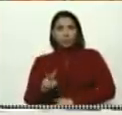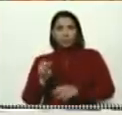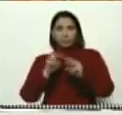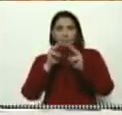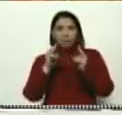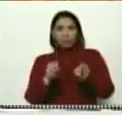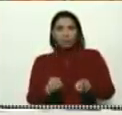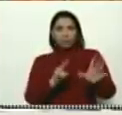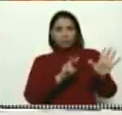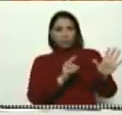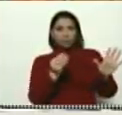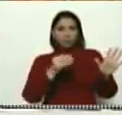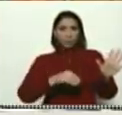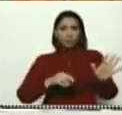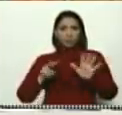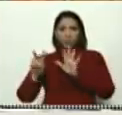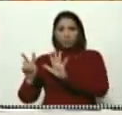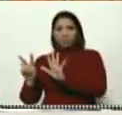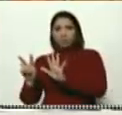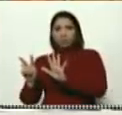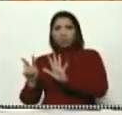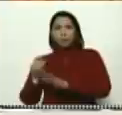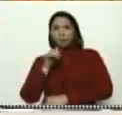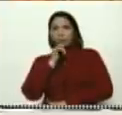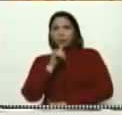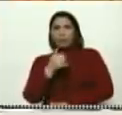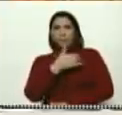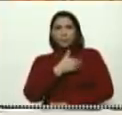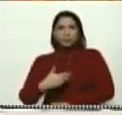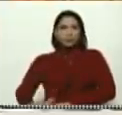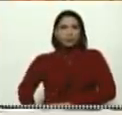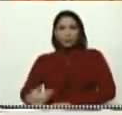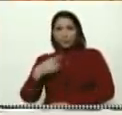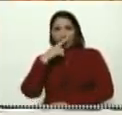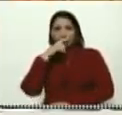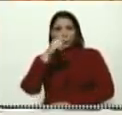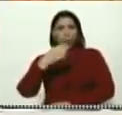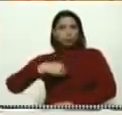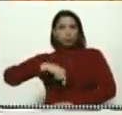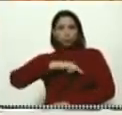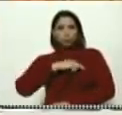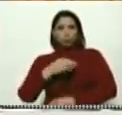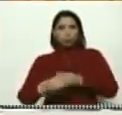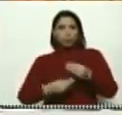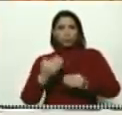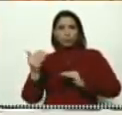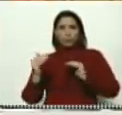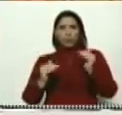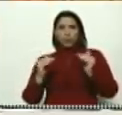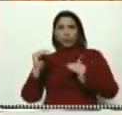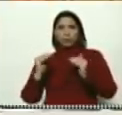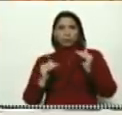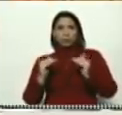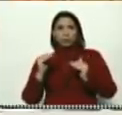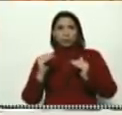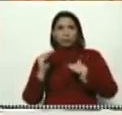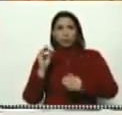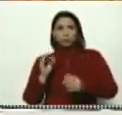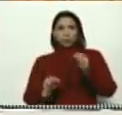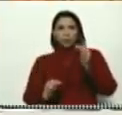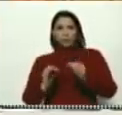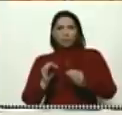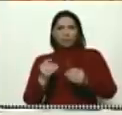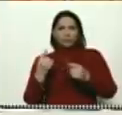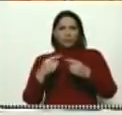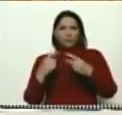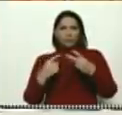7+7. Fue anunciado por el presidente Nicolás Maduro. Y hemos estado haciendo balance justamente de lo que fueron